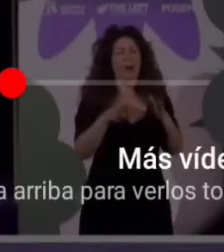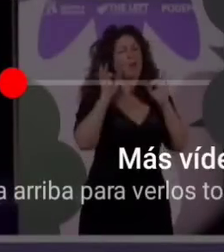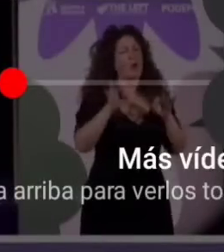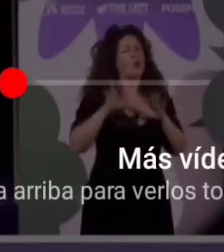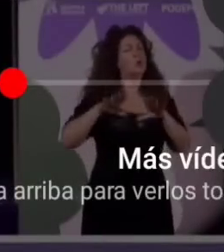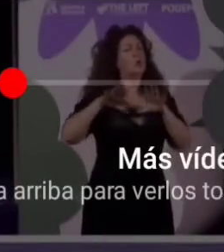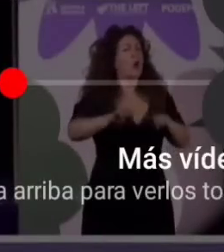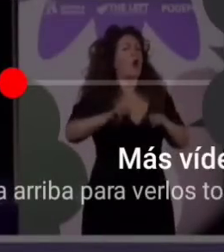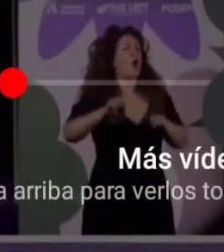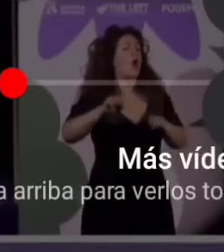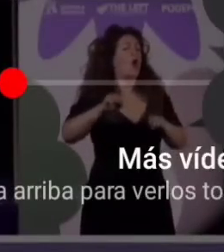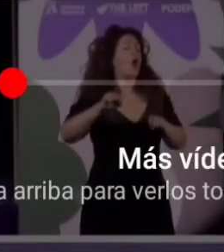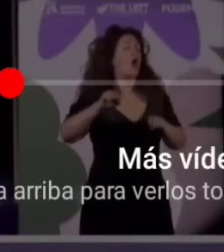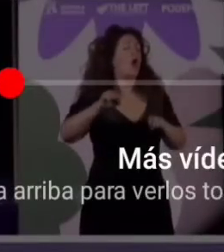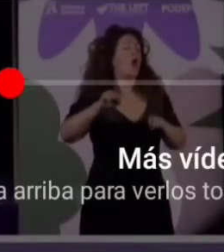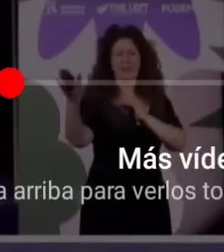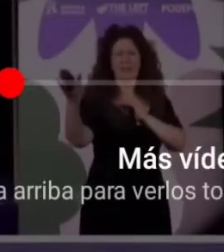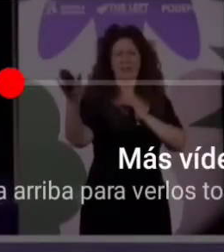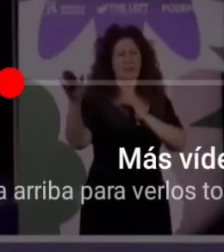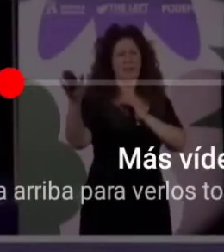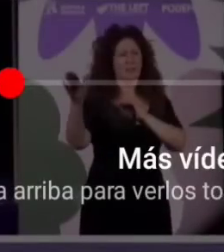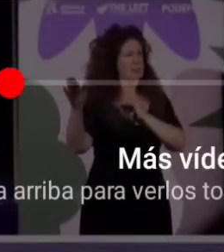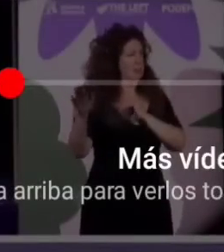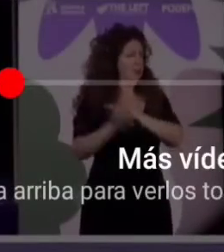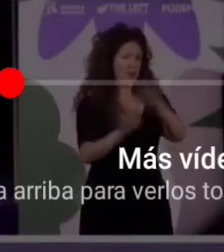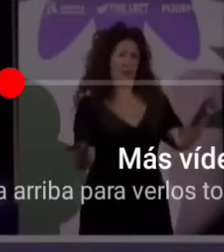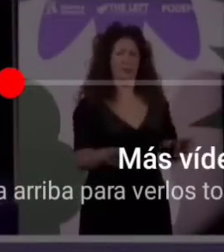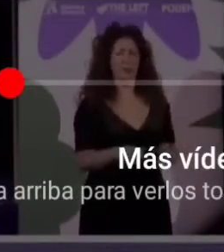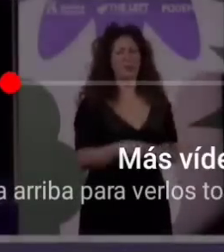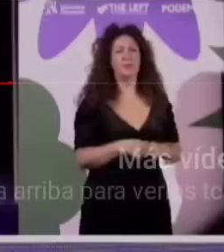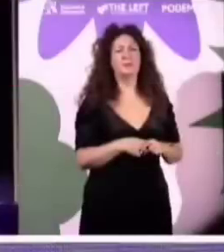rusa de Ucrania, Pablo Elordu y el...